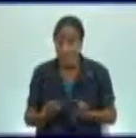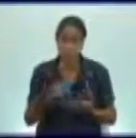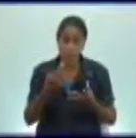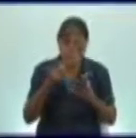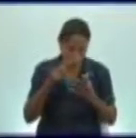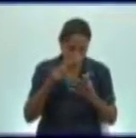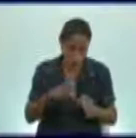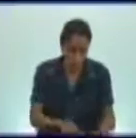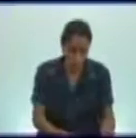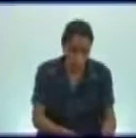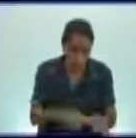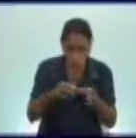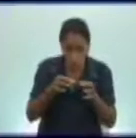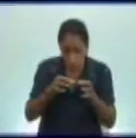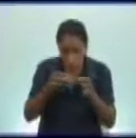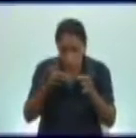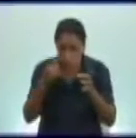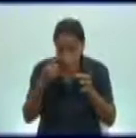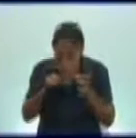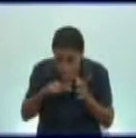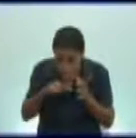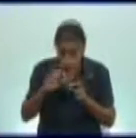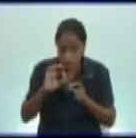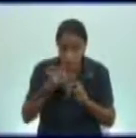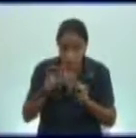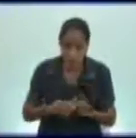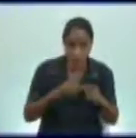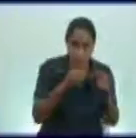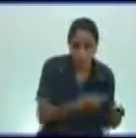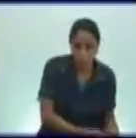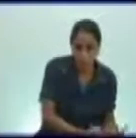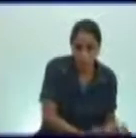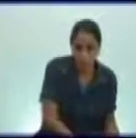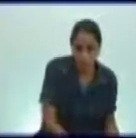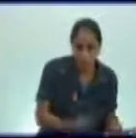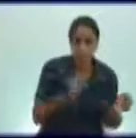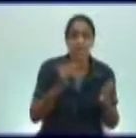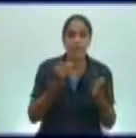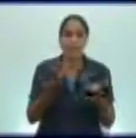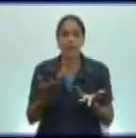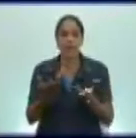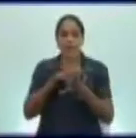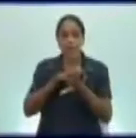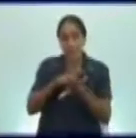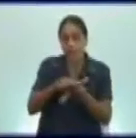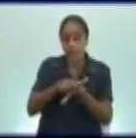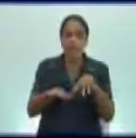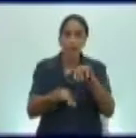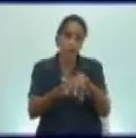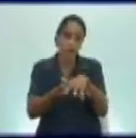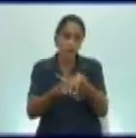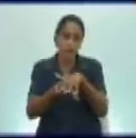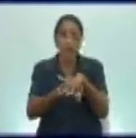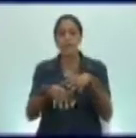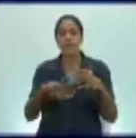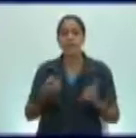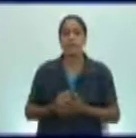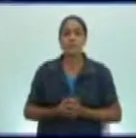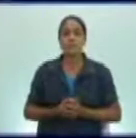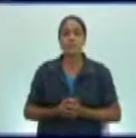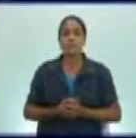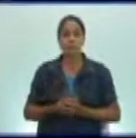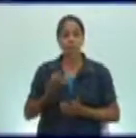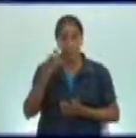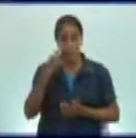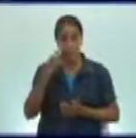hábitat natural y cuando concluya la actividad práctica, el correcto lavado de las manos. Les dejo entonces con